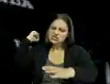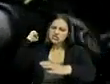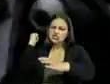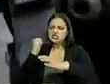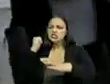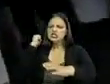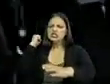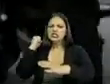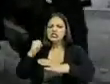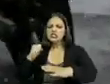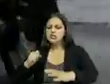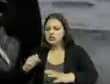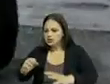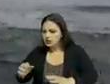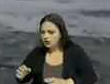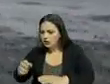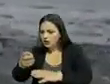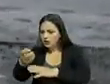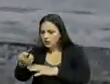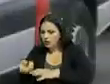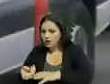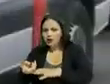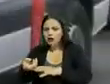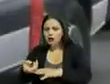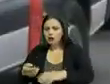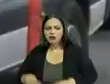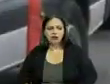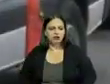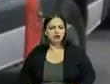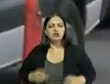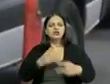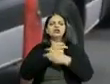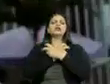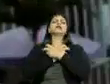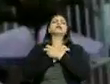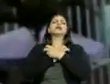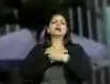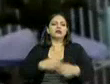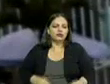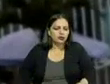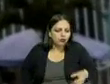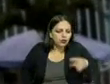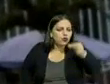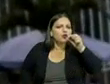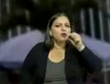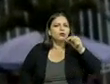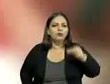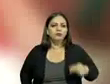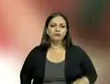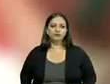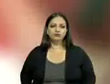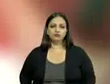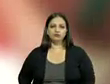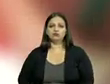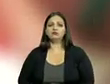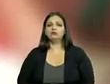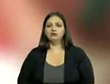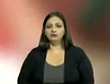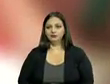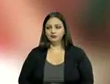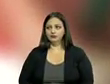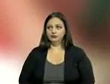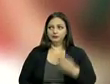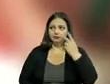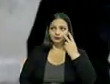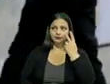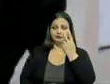La acción inmediata de elementos de la Policía Nacional permitió rescatar a doña Chela y trasladarla a una casa de salud. Ella habría sufrido